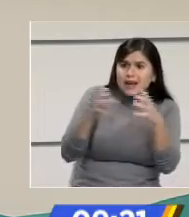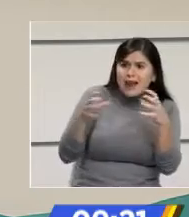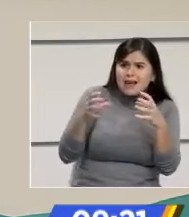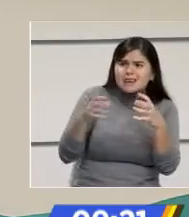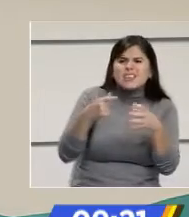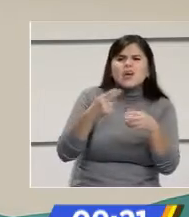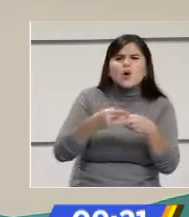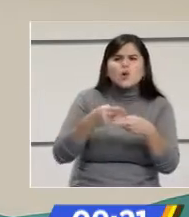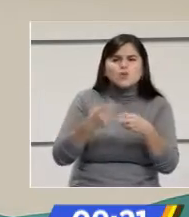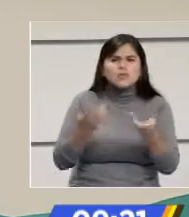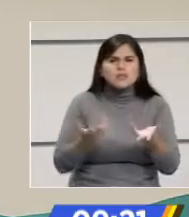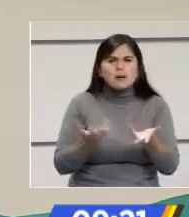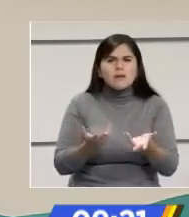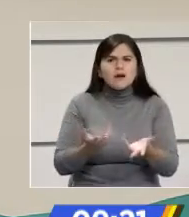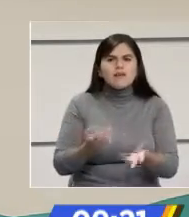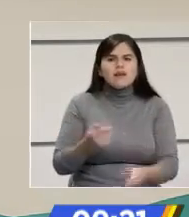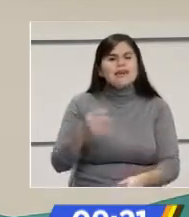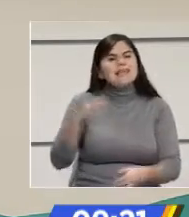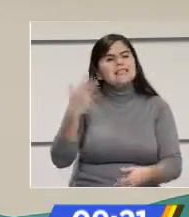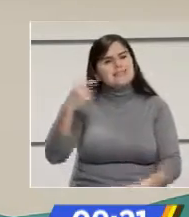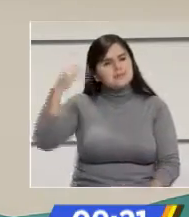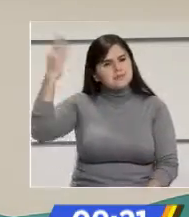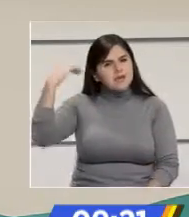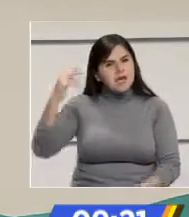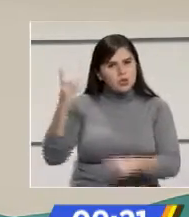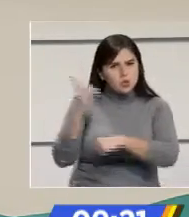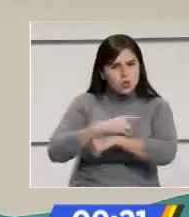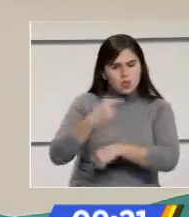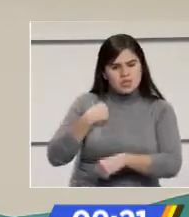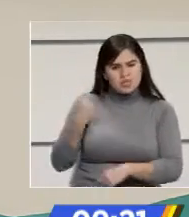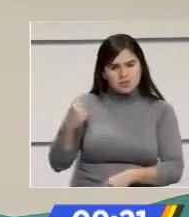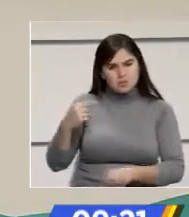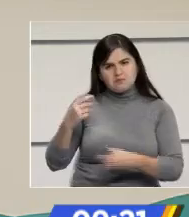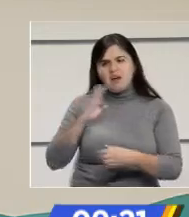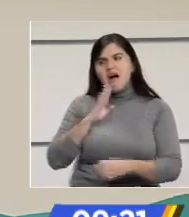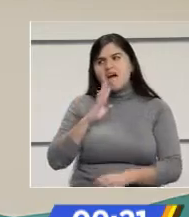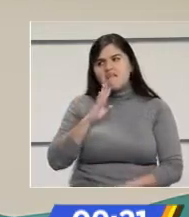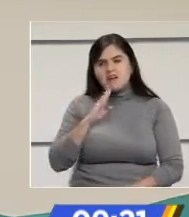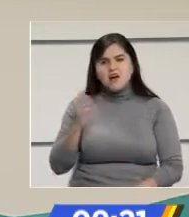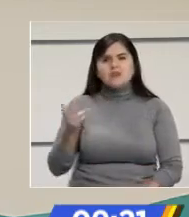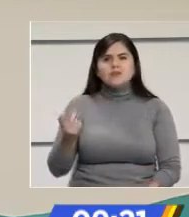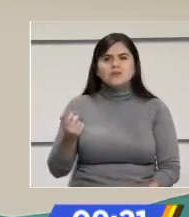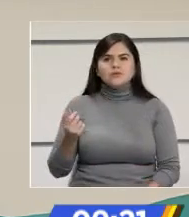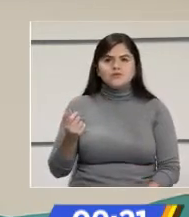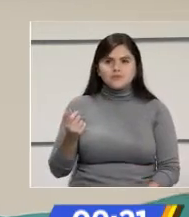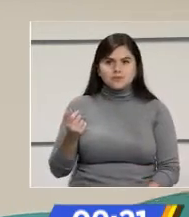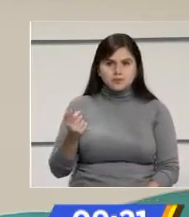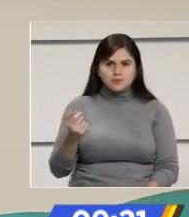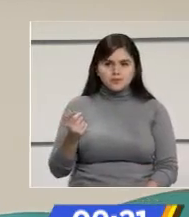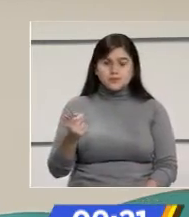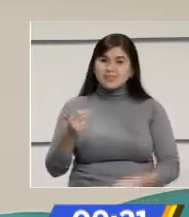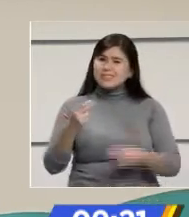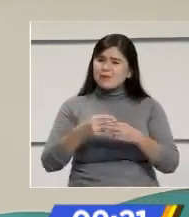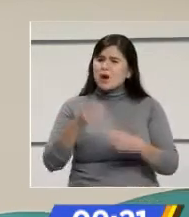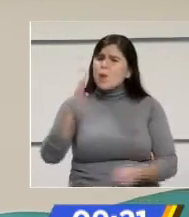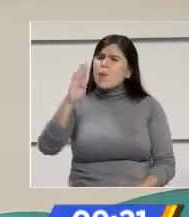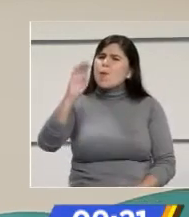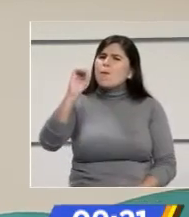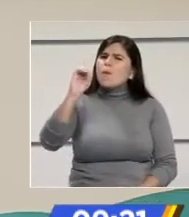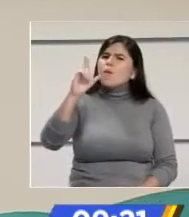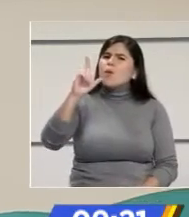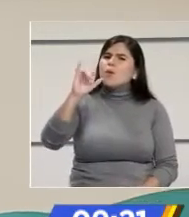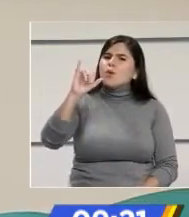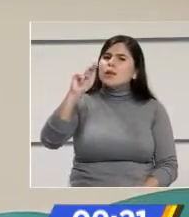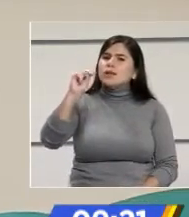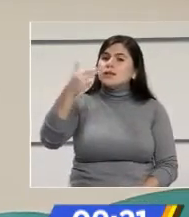Es que estábamos ahora, un día de estos, estábamos preguntando, estaba el bolinchón, le decíamos nosotros. El bolinchón, el grandota. El